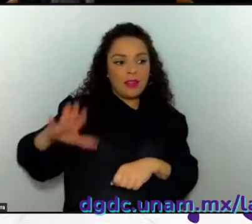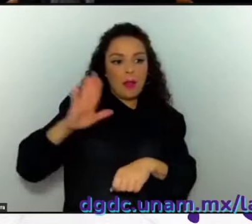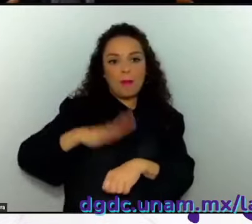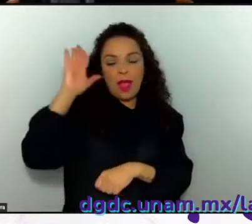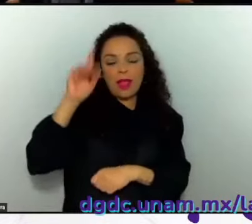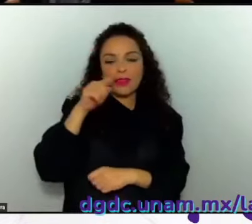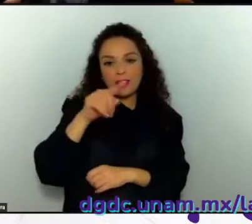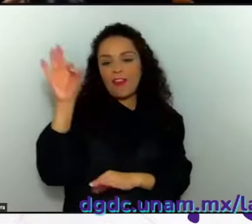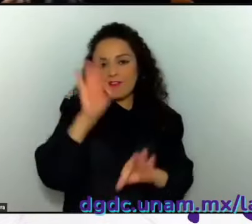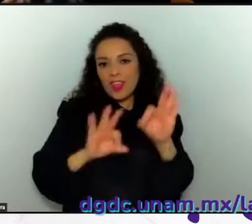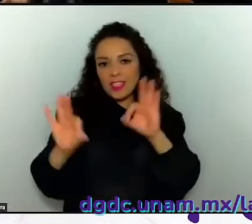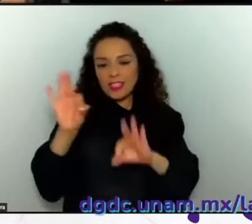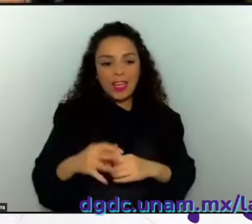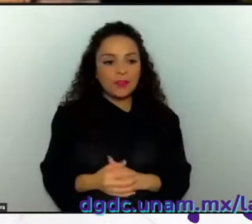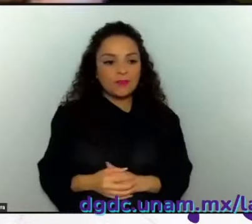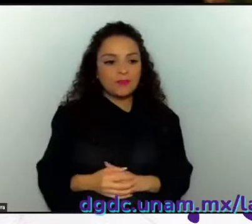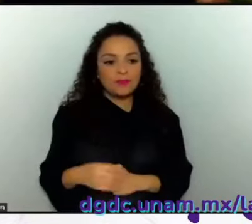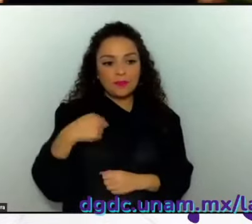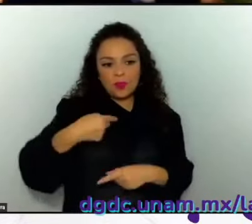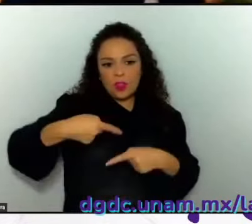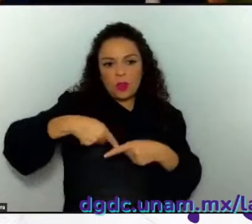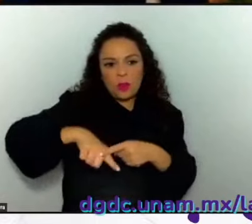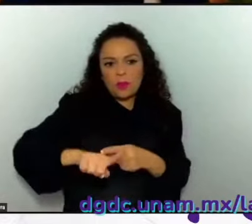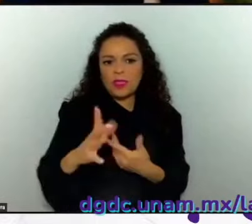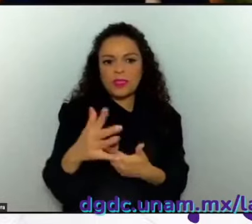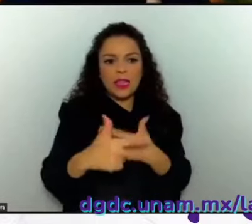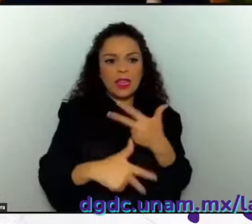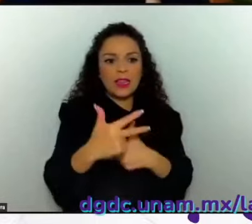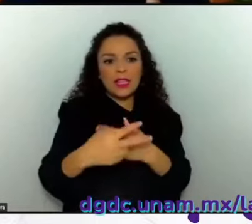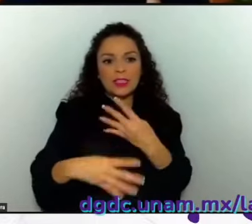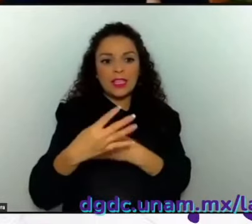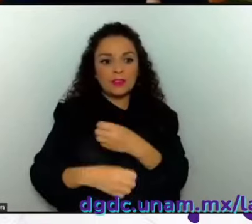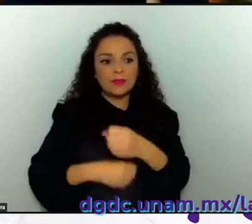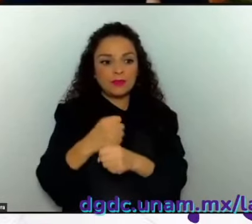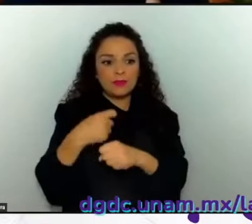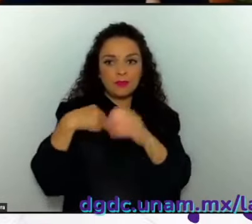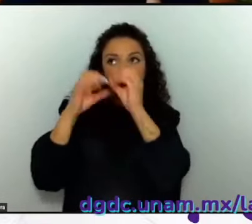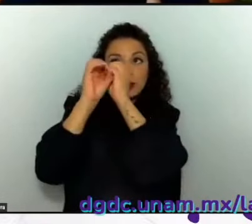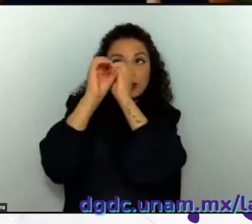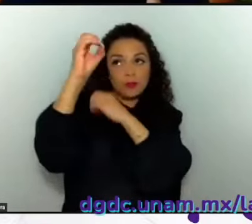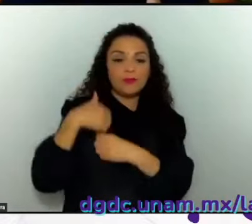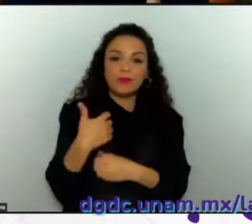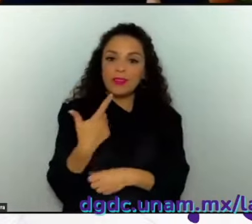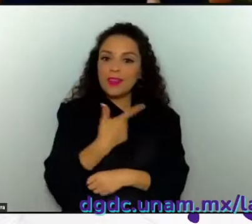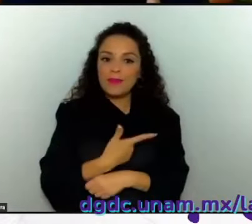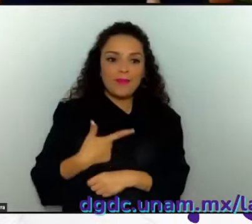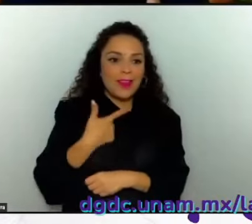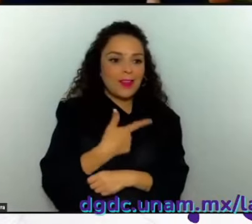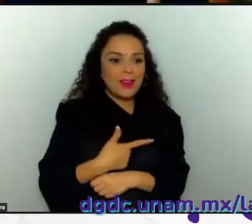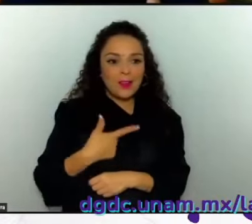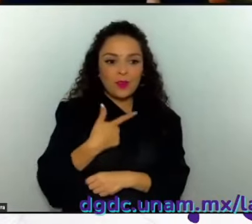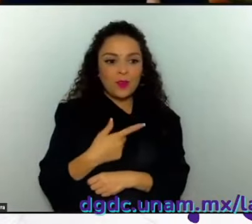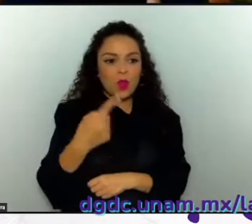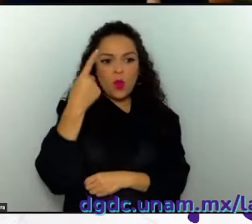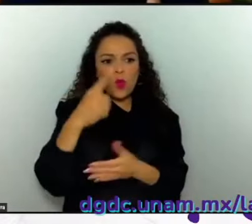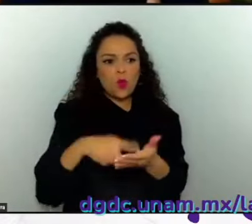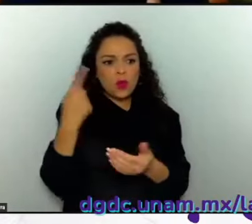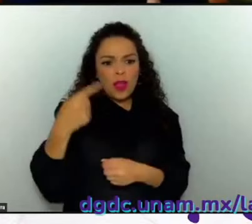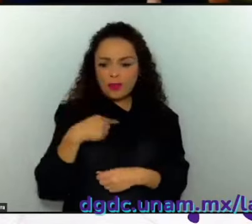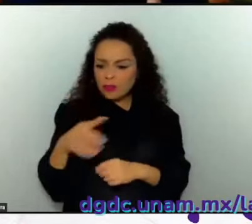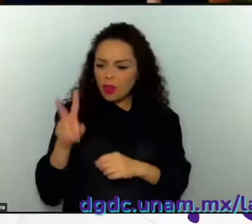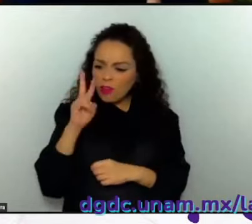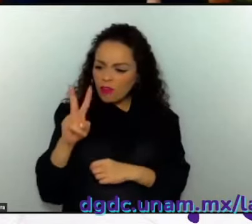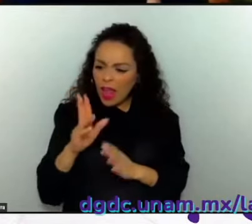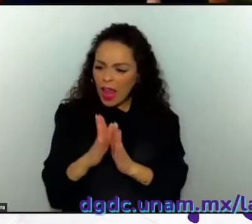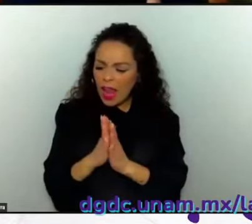Yo empecé desde que tenía 13, 14 años con la astronomía. A mí me gustaba la astronomía. Encontré alguna vez un libro de astronomía